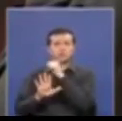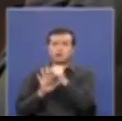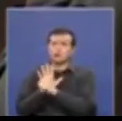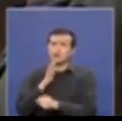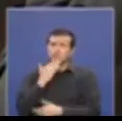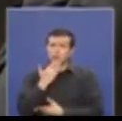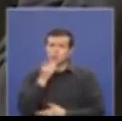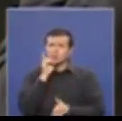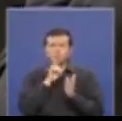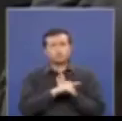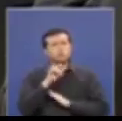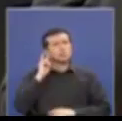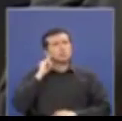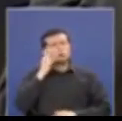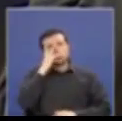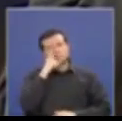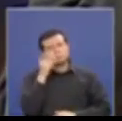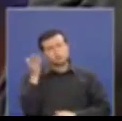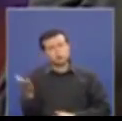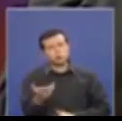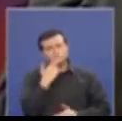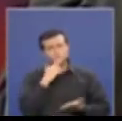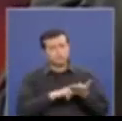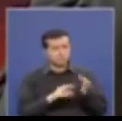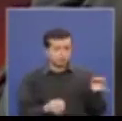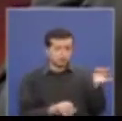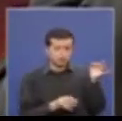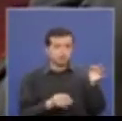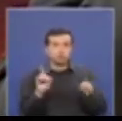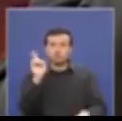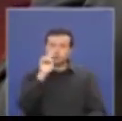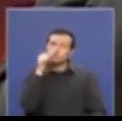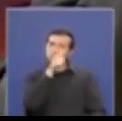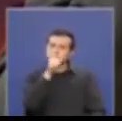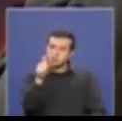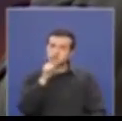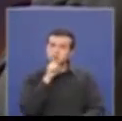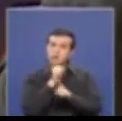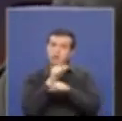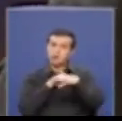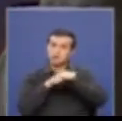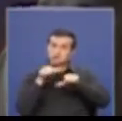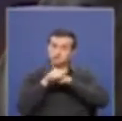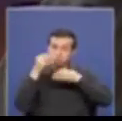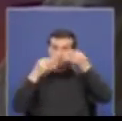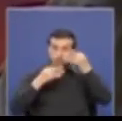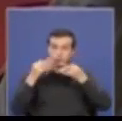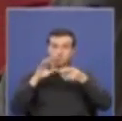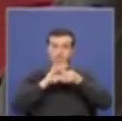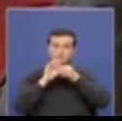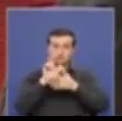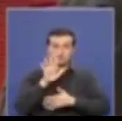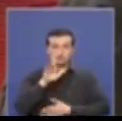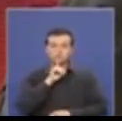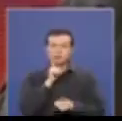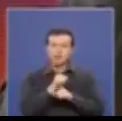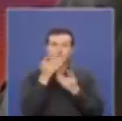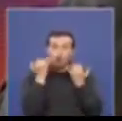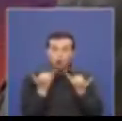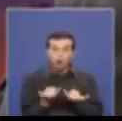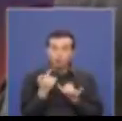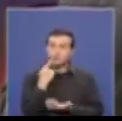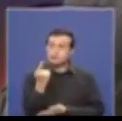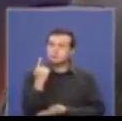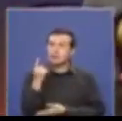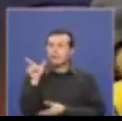denuncia de esta niña tan linda, hija del preso. Esto debieron decirme ustedes, el asesor jurídico, el propio bloque. Aquí sí estamos